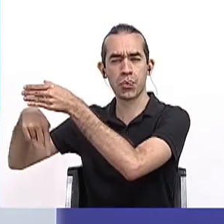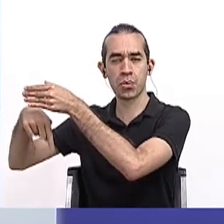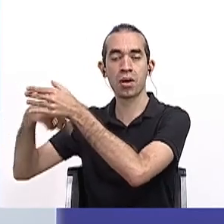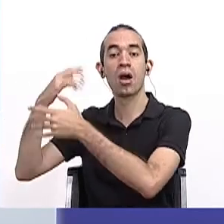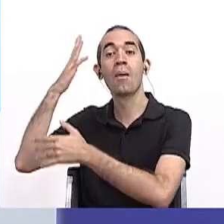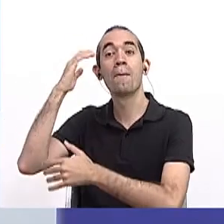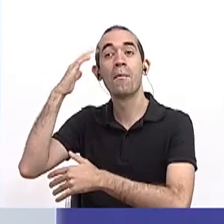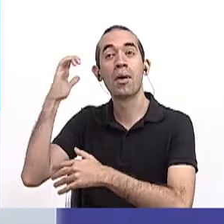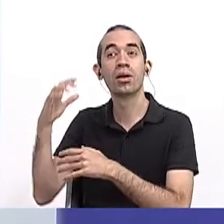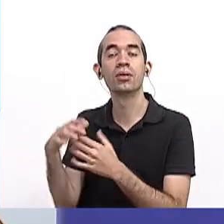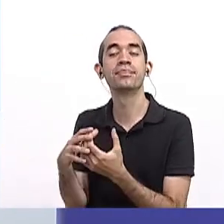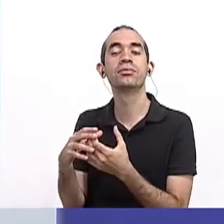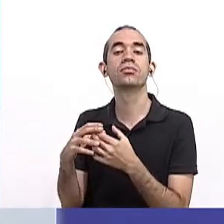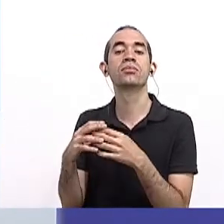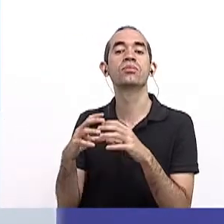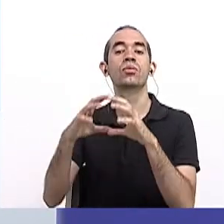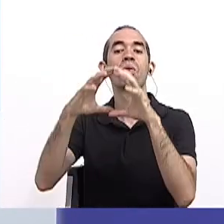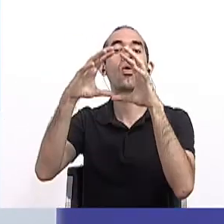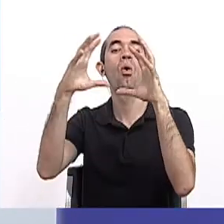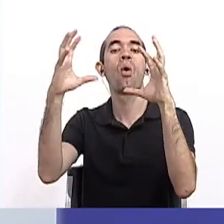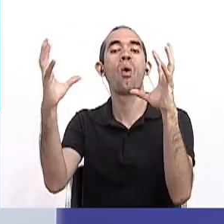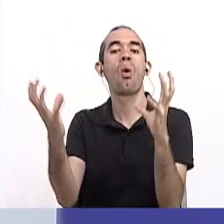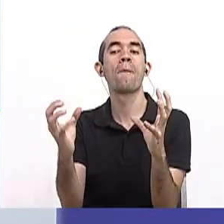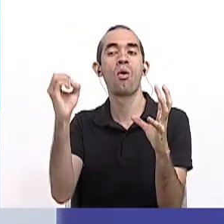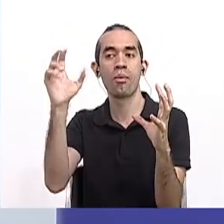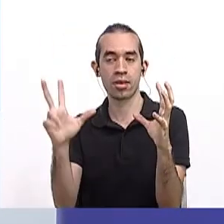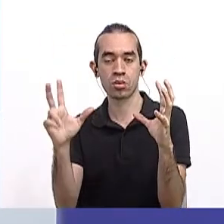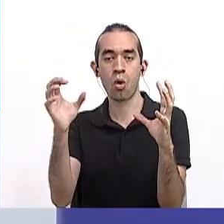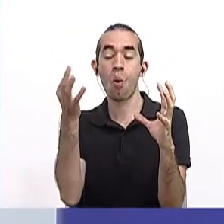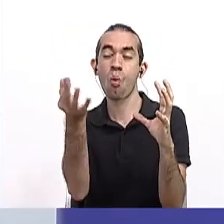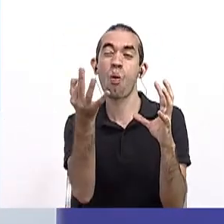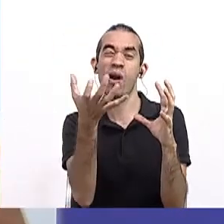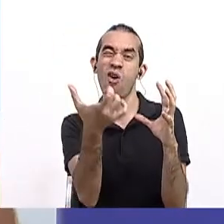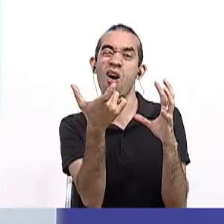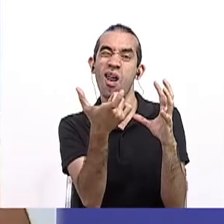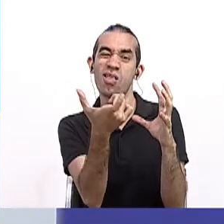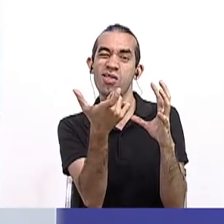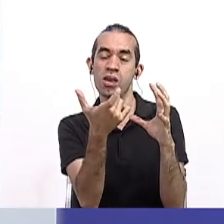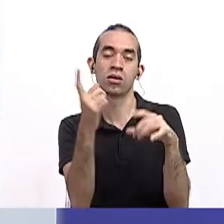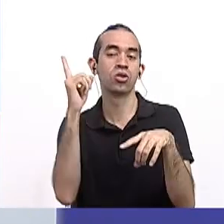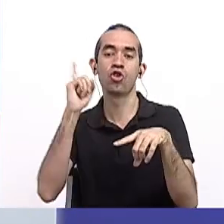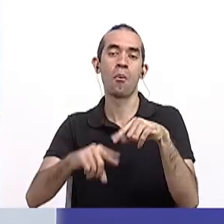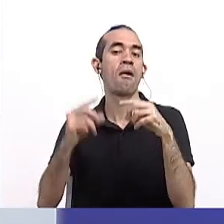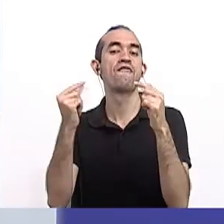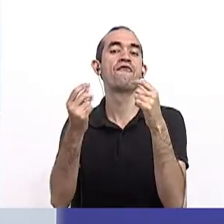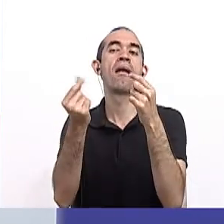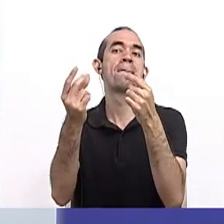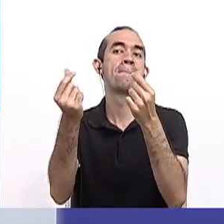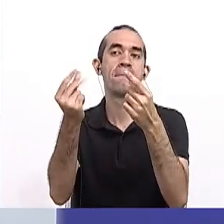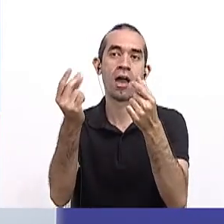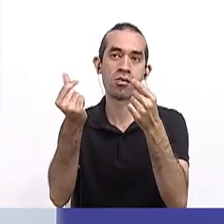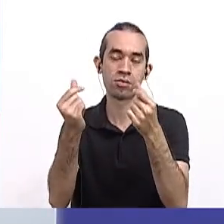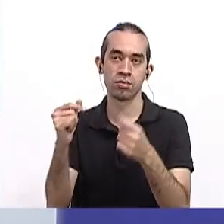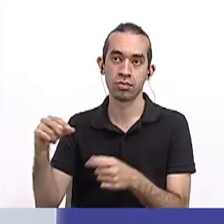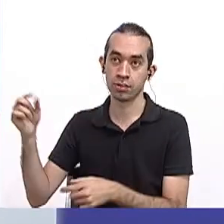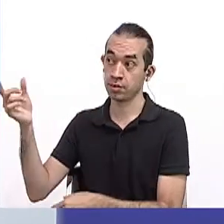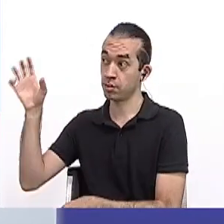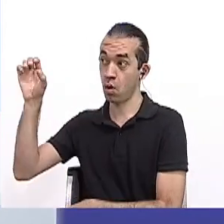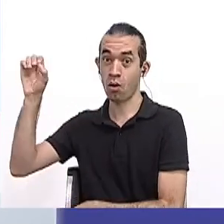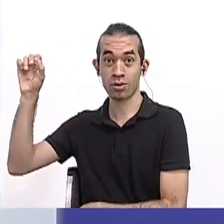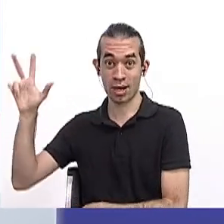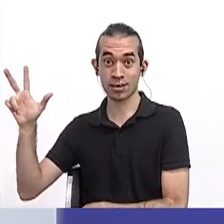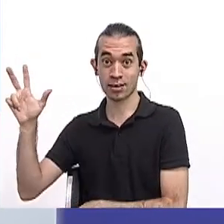de ozono tiene un hueco más grande y eso hace que no se pueda regenerar al mismo tiempo que el ozono le